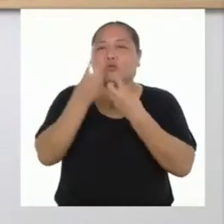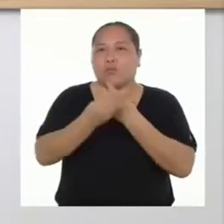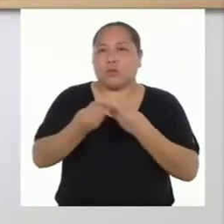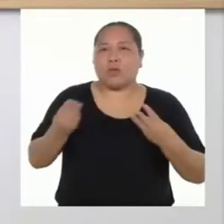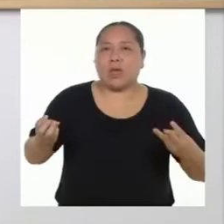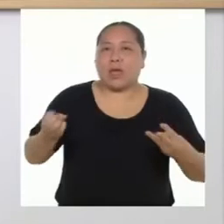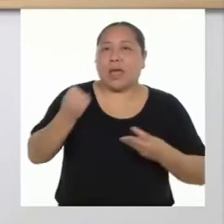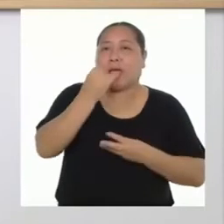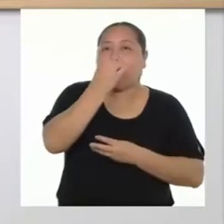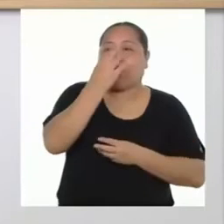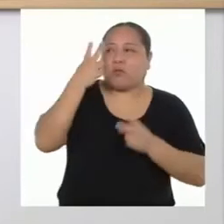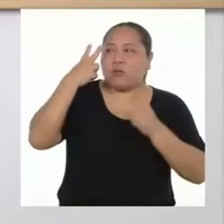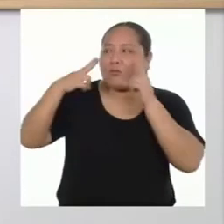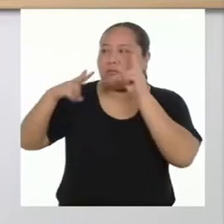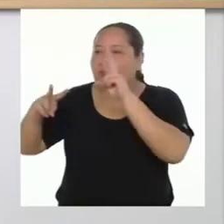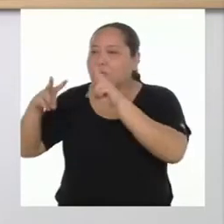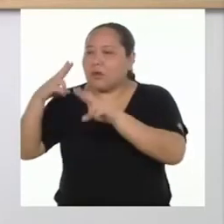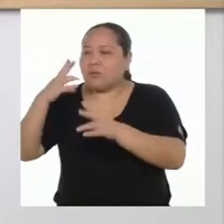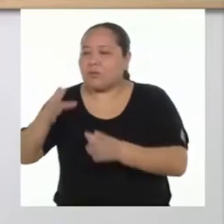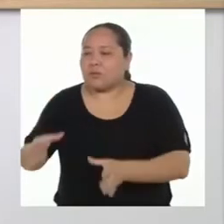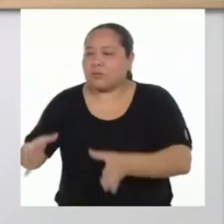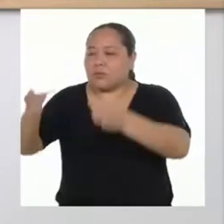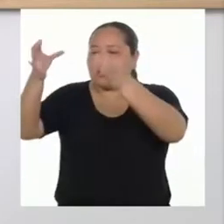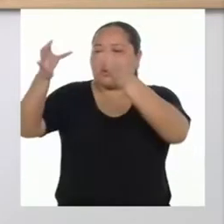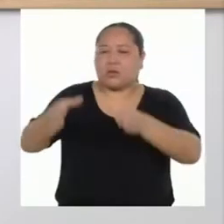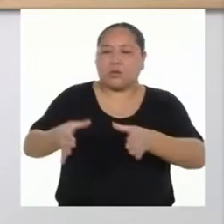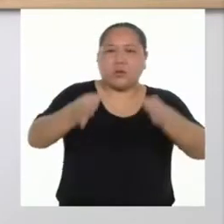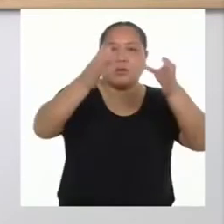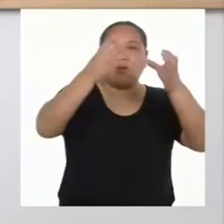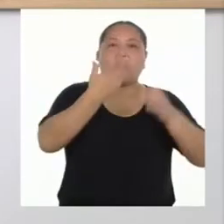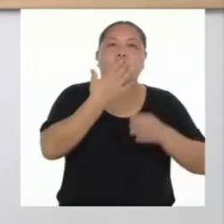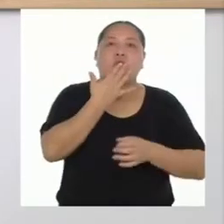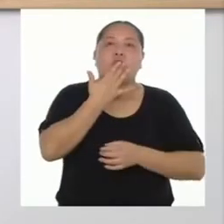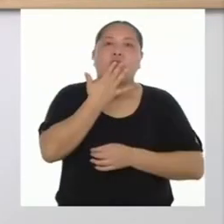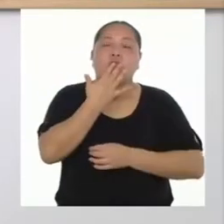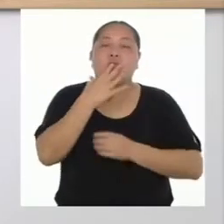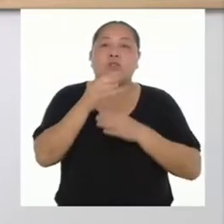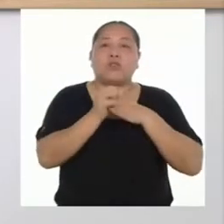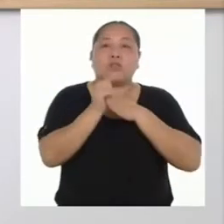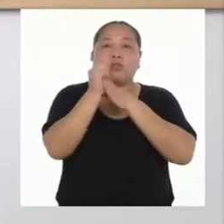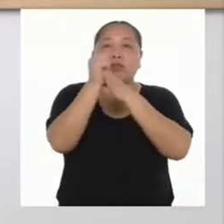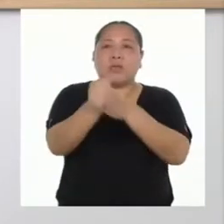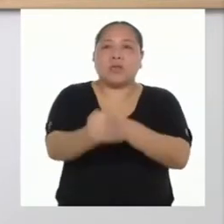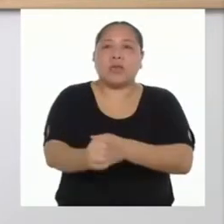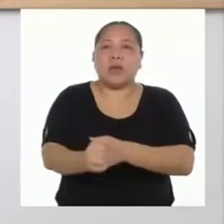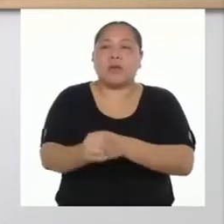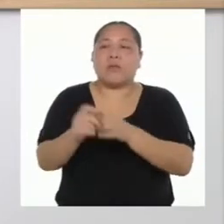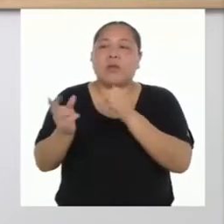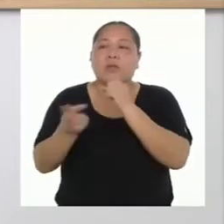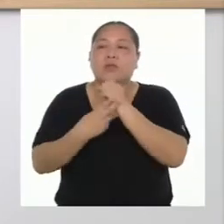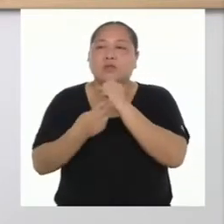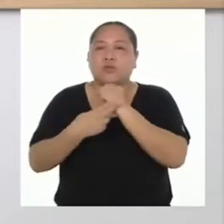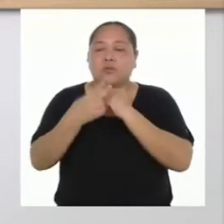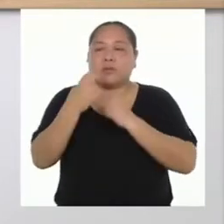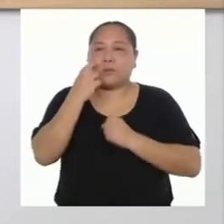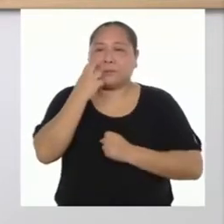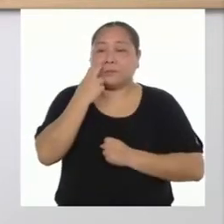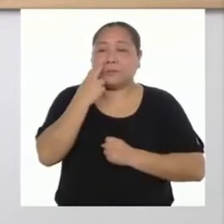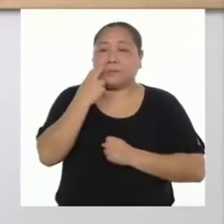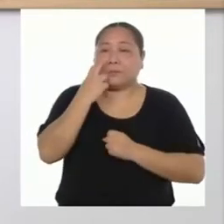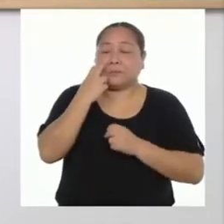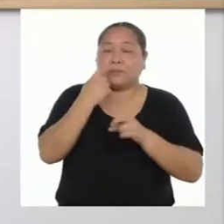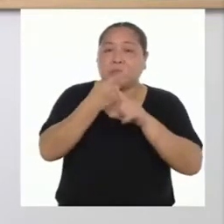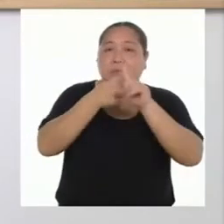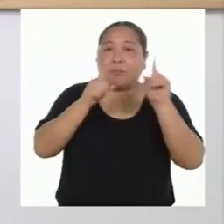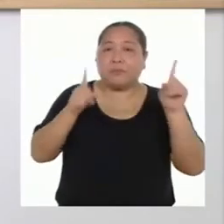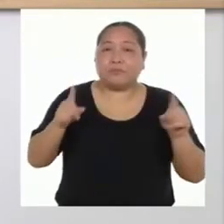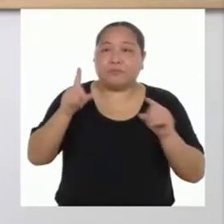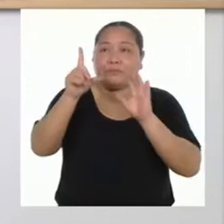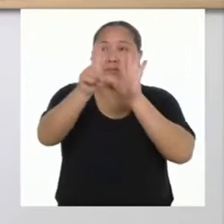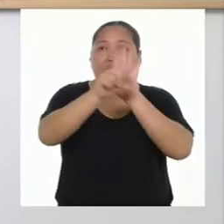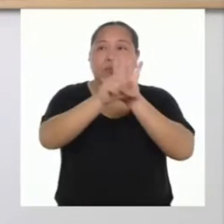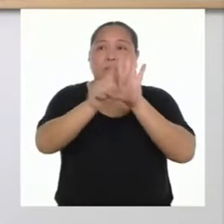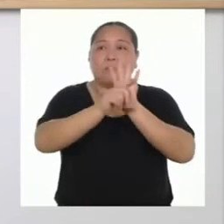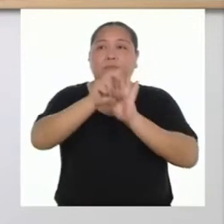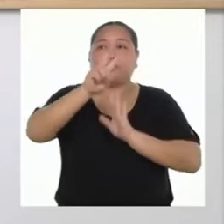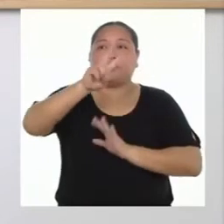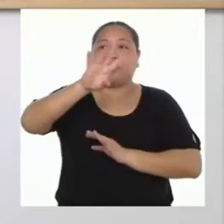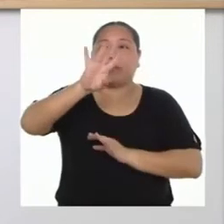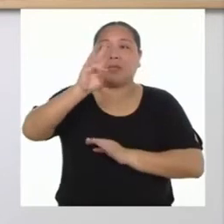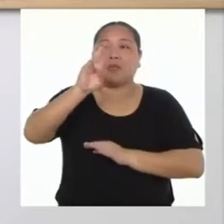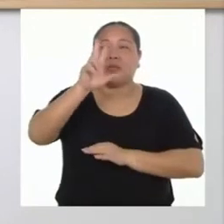algunos lugares podemos ver tachos de colores que nos orientan sobre su clasificación. Sin embargo, según la ley